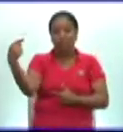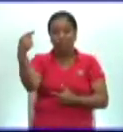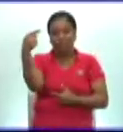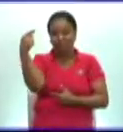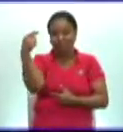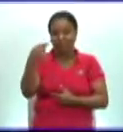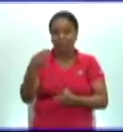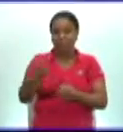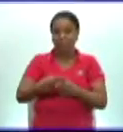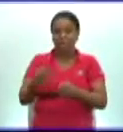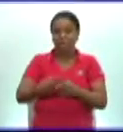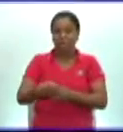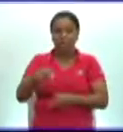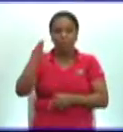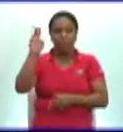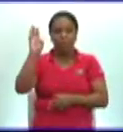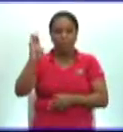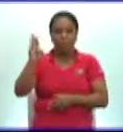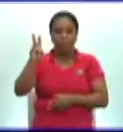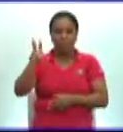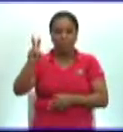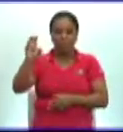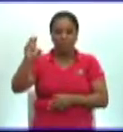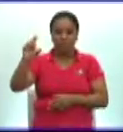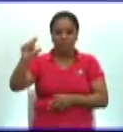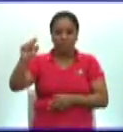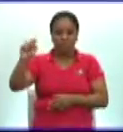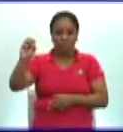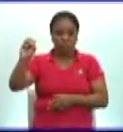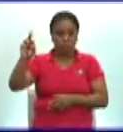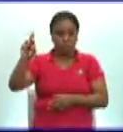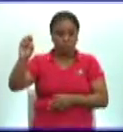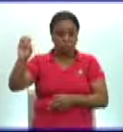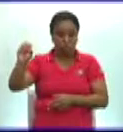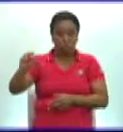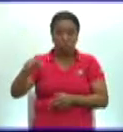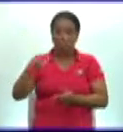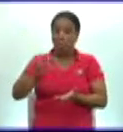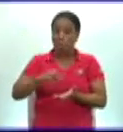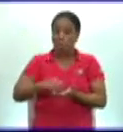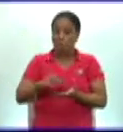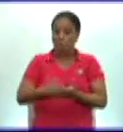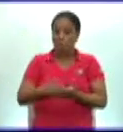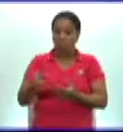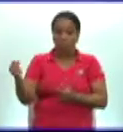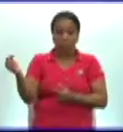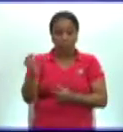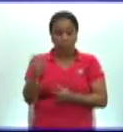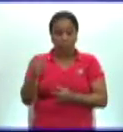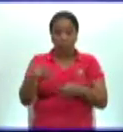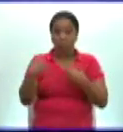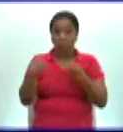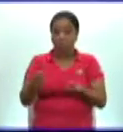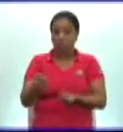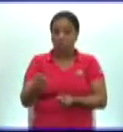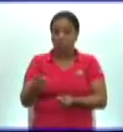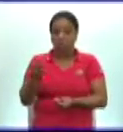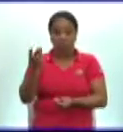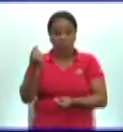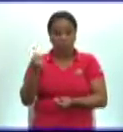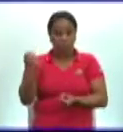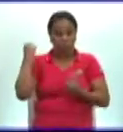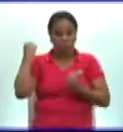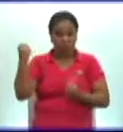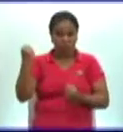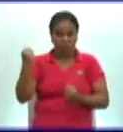llamados vectores, donde la longitud del segmento nos da el valor de la fuerza. La